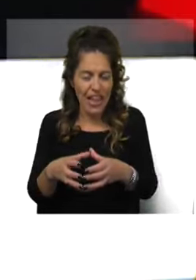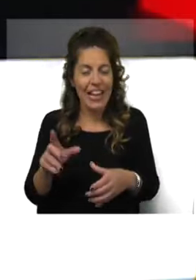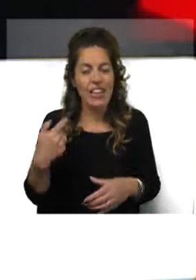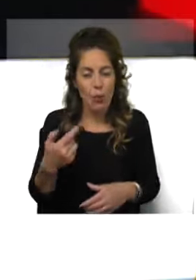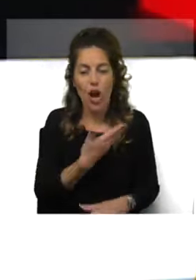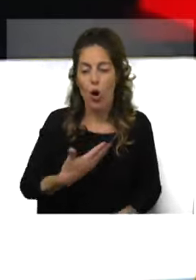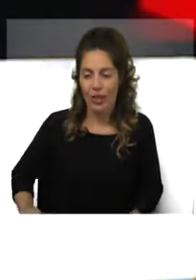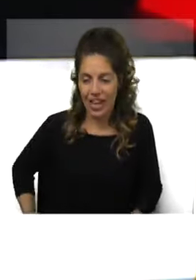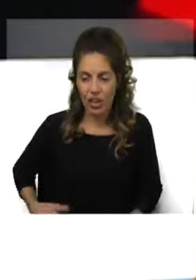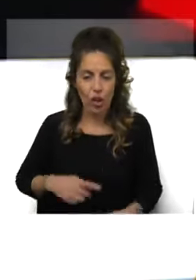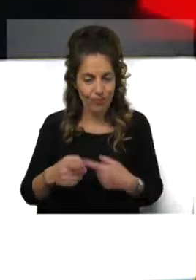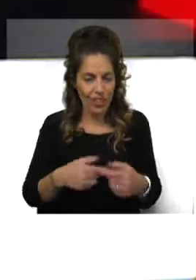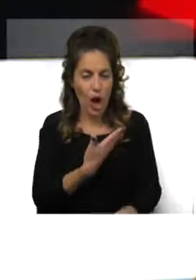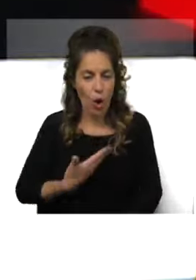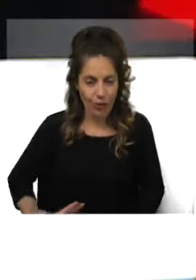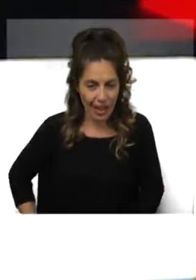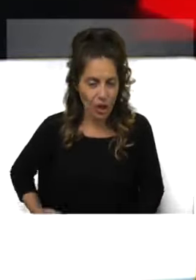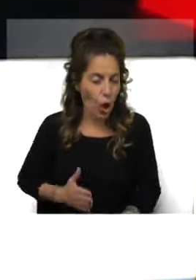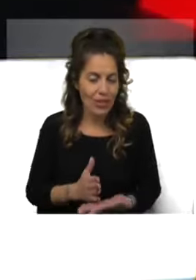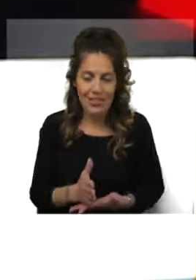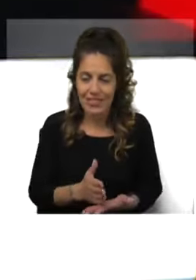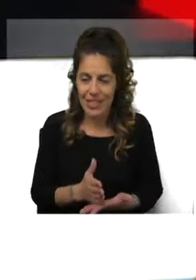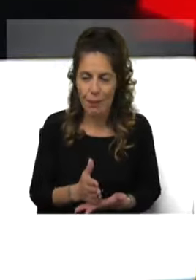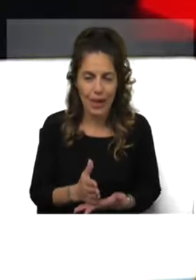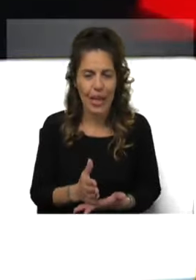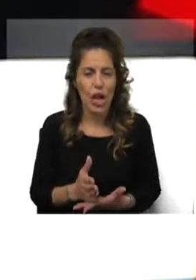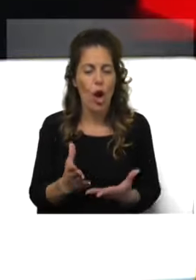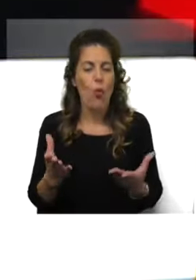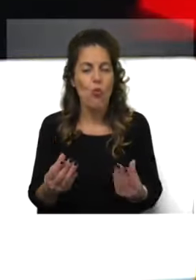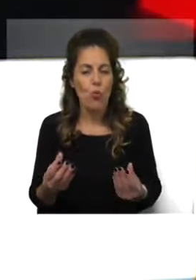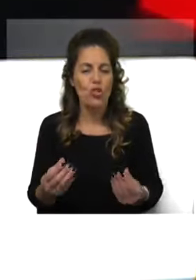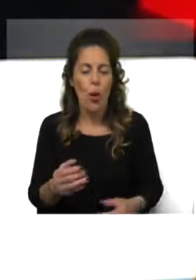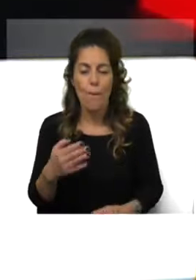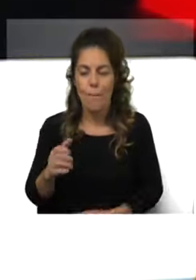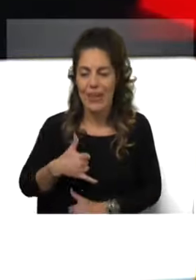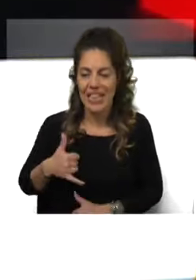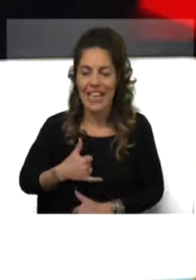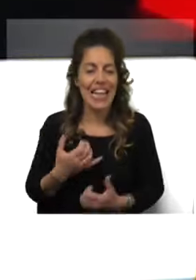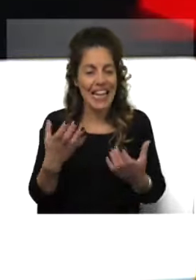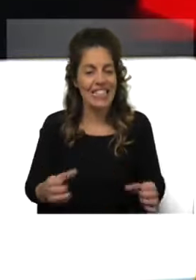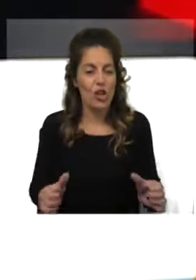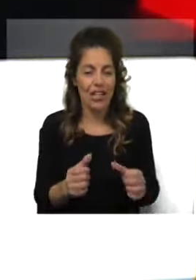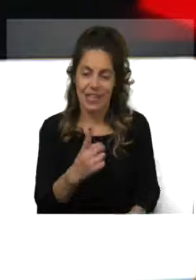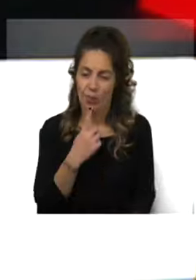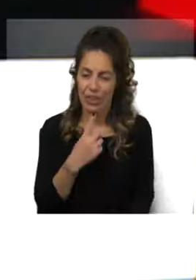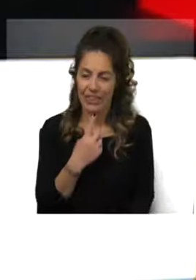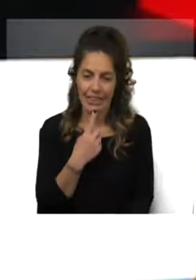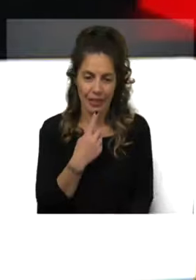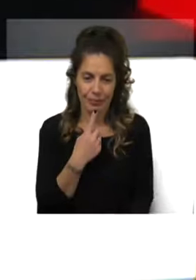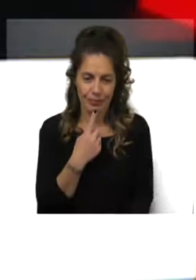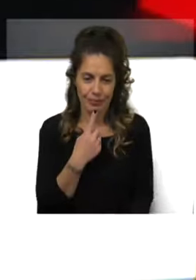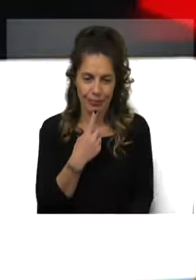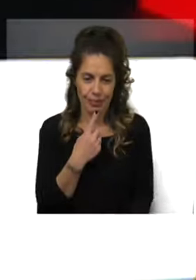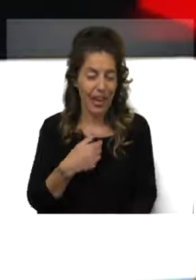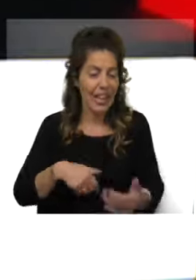tras gobierno siempre eh hubo muchos muchos militares que quisieron hacer política este